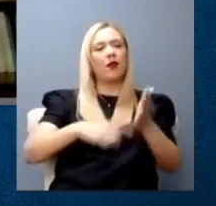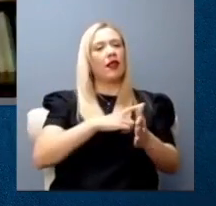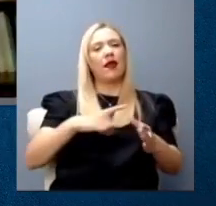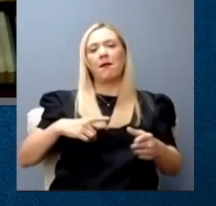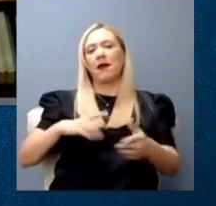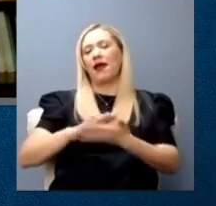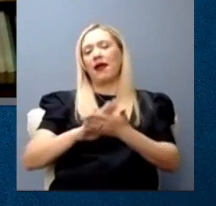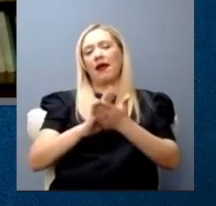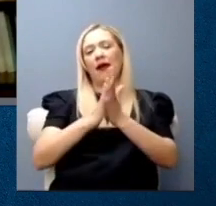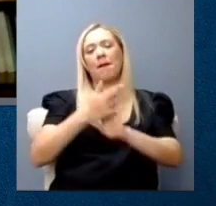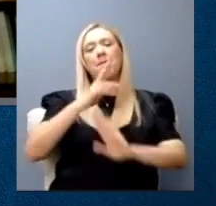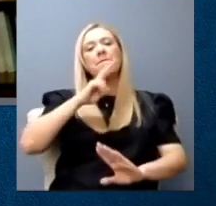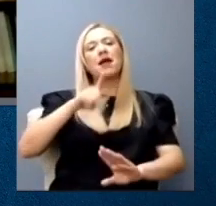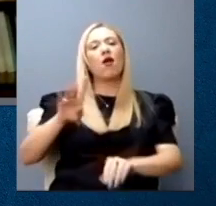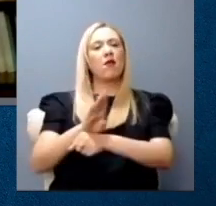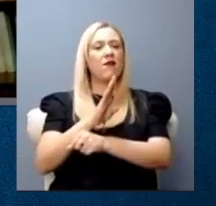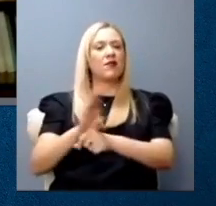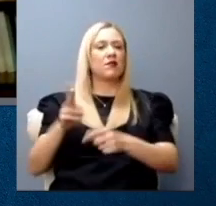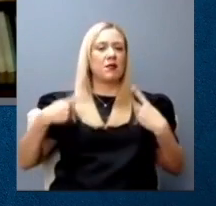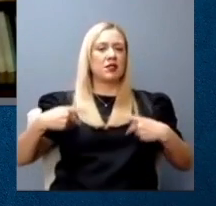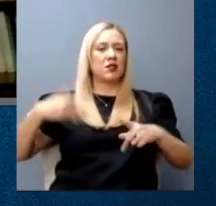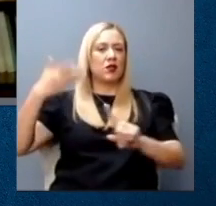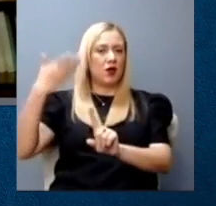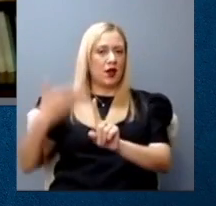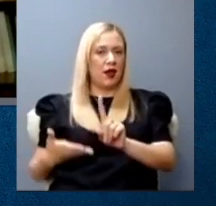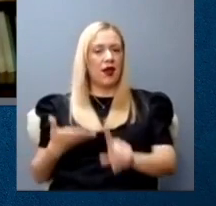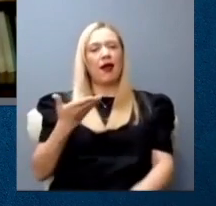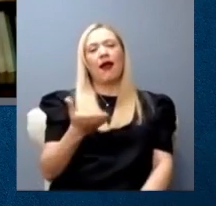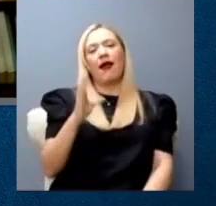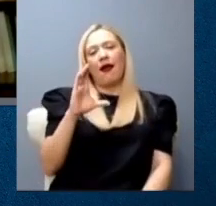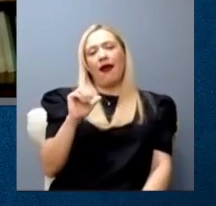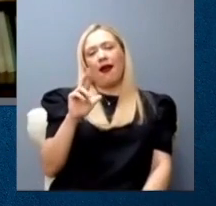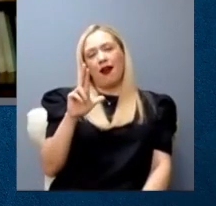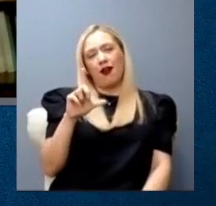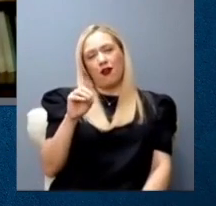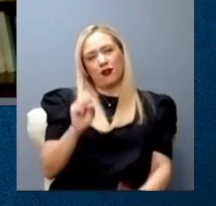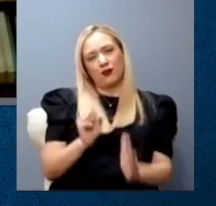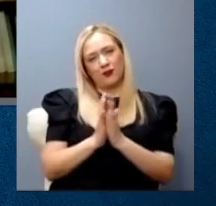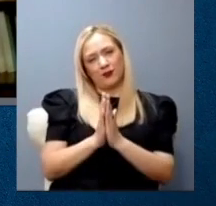persona. Gracias. Gracias, Nuria. Carlos, también muy brevemente te pediría, por favor.